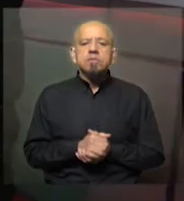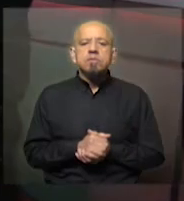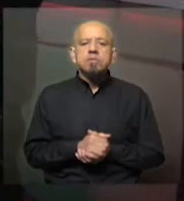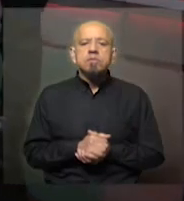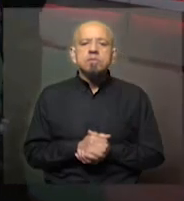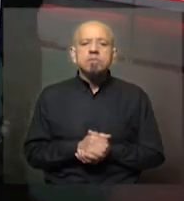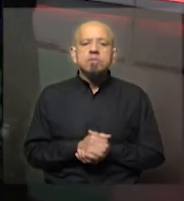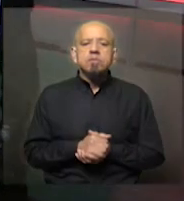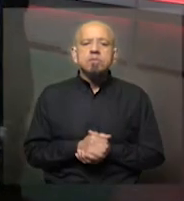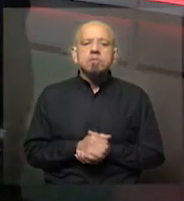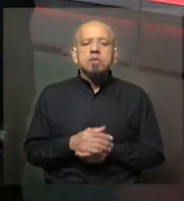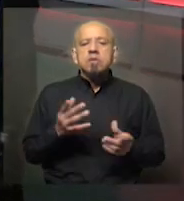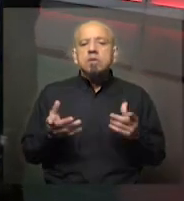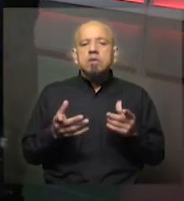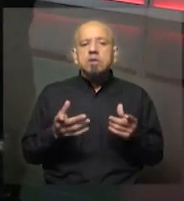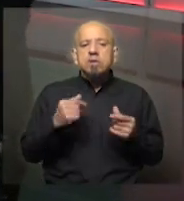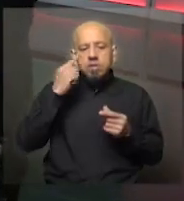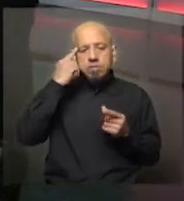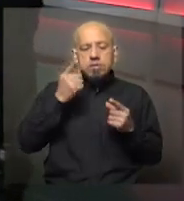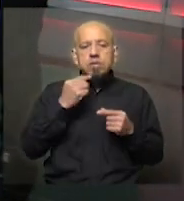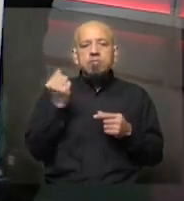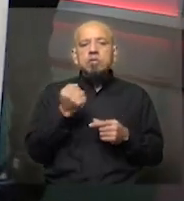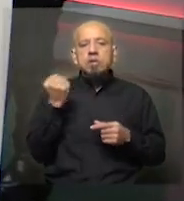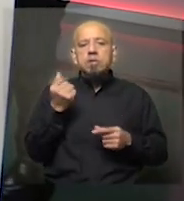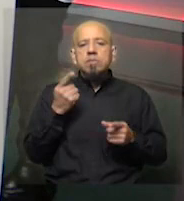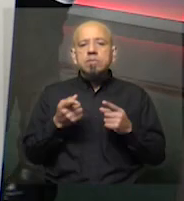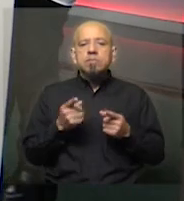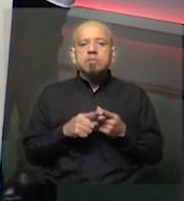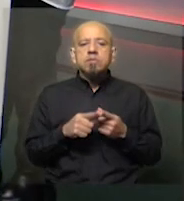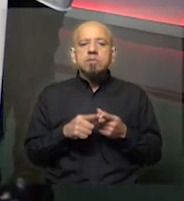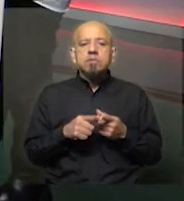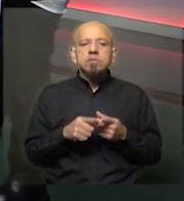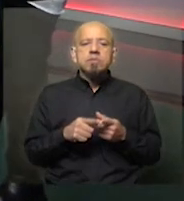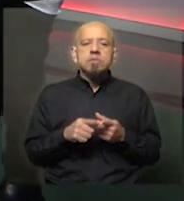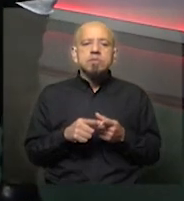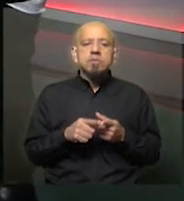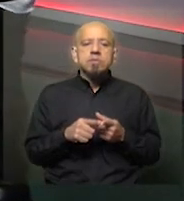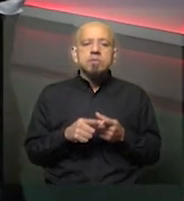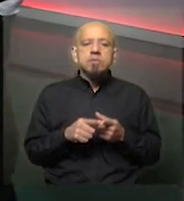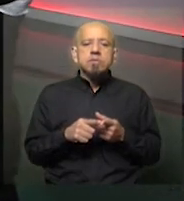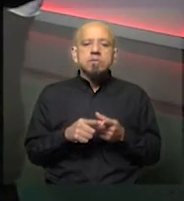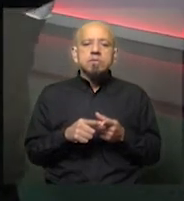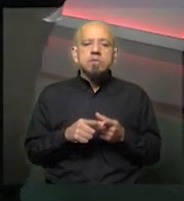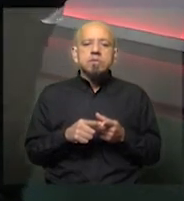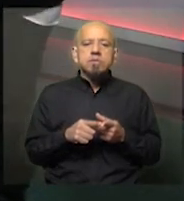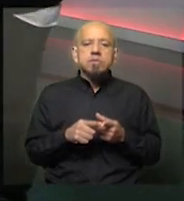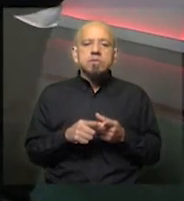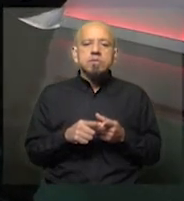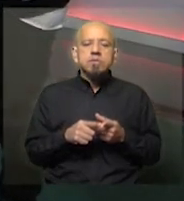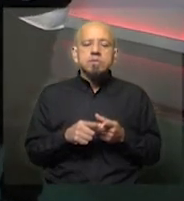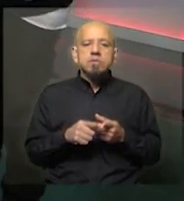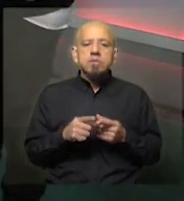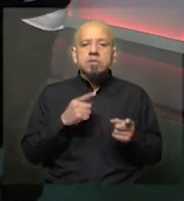¿Por qué esta cita y qué les parece, cuál es la importancia del juego en una comunidad? Bueno, ahí evocamos el